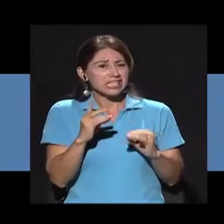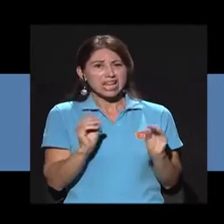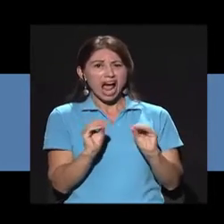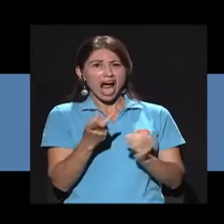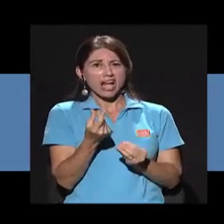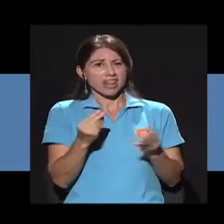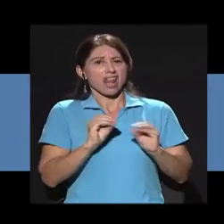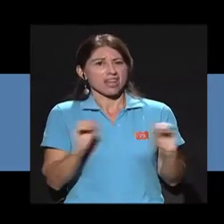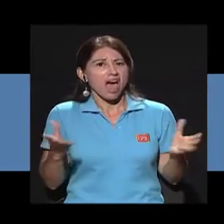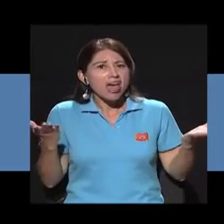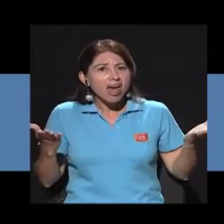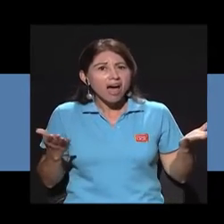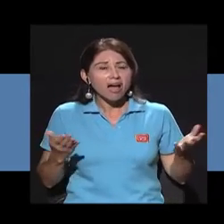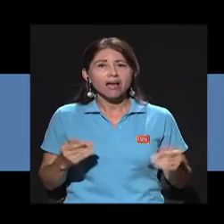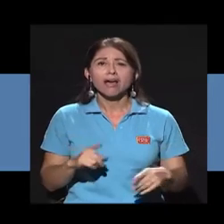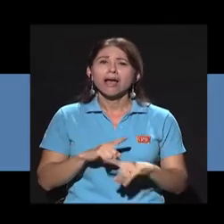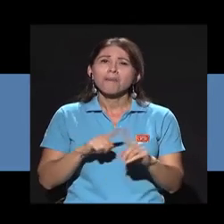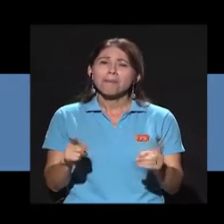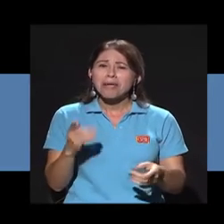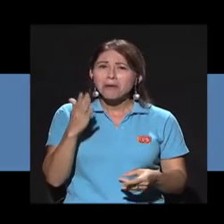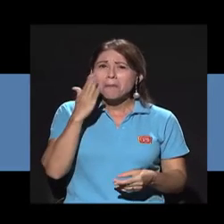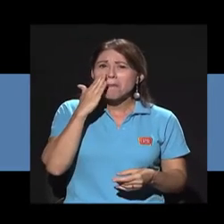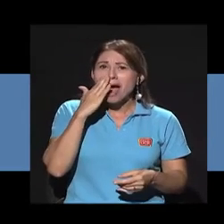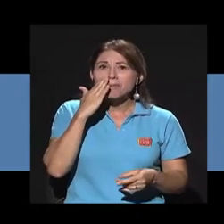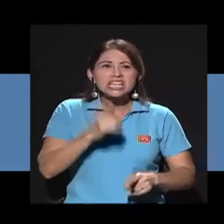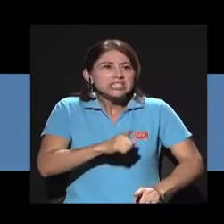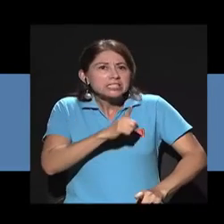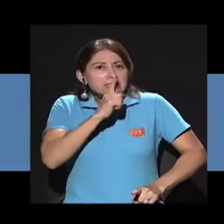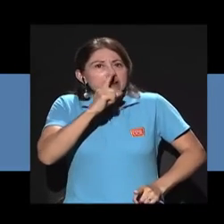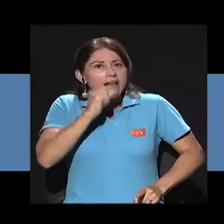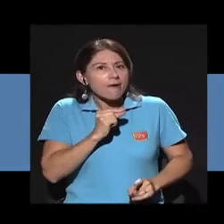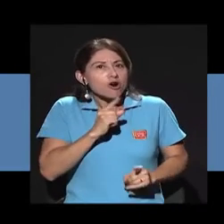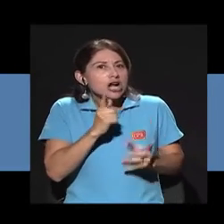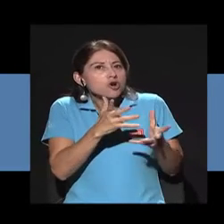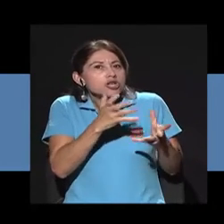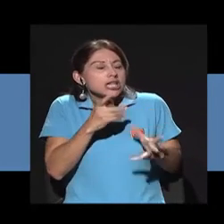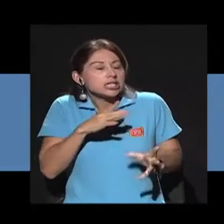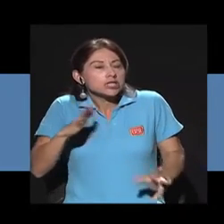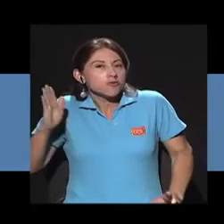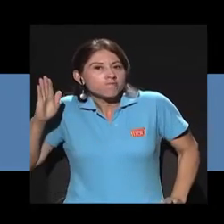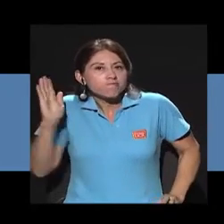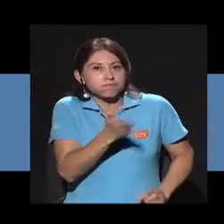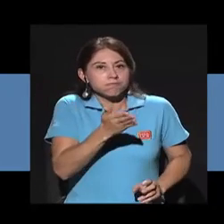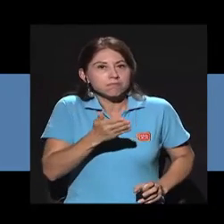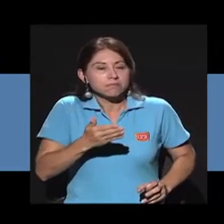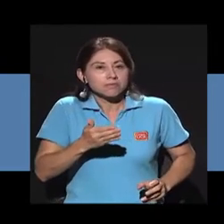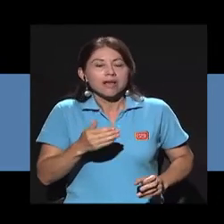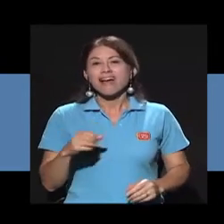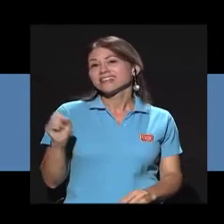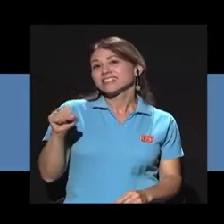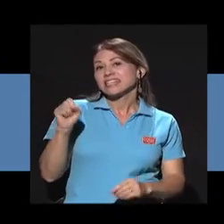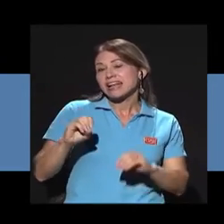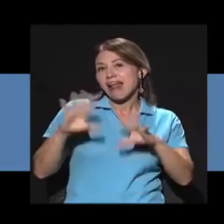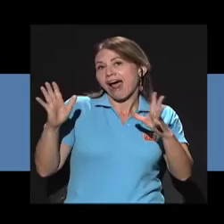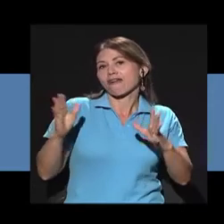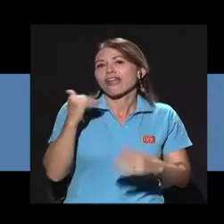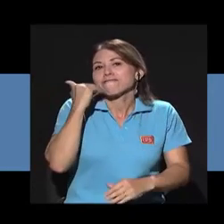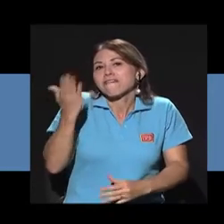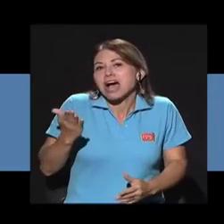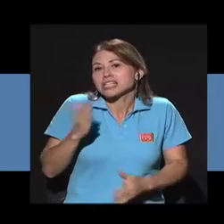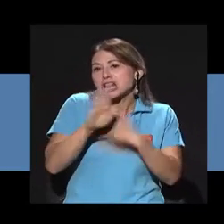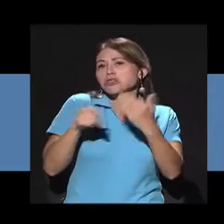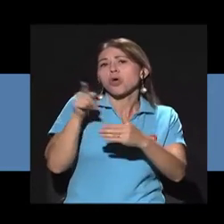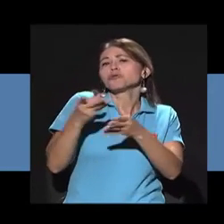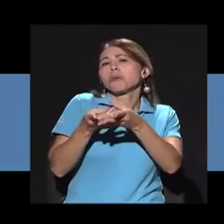nada. Pero mami, cerrá la boca. Si no querés que te la parta y un manotazo. Sí, claro,